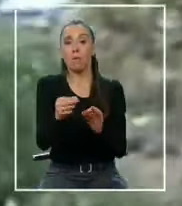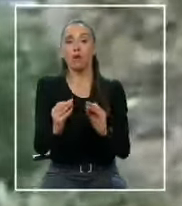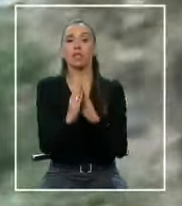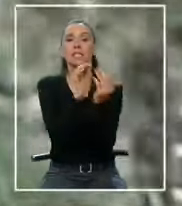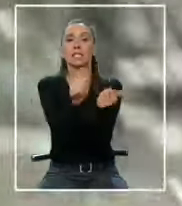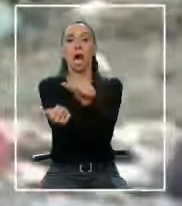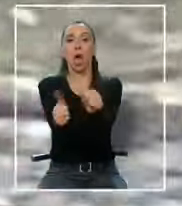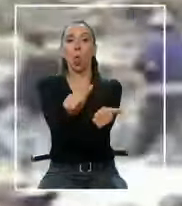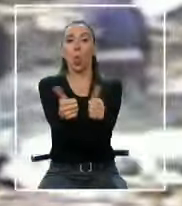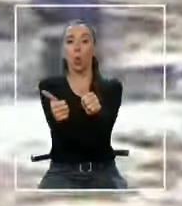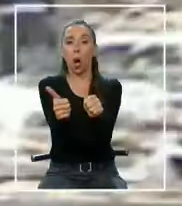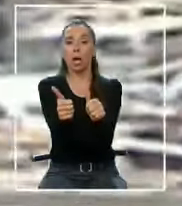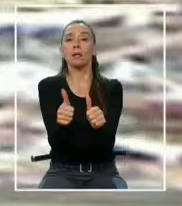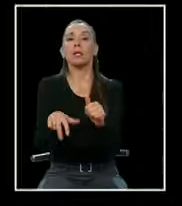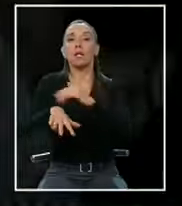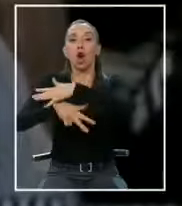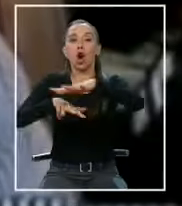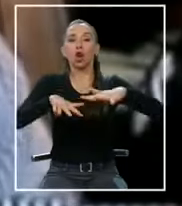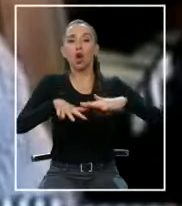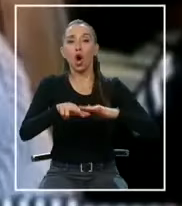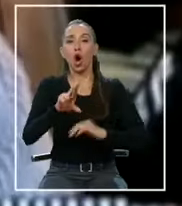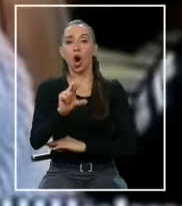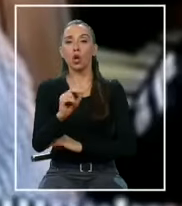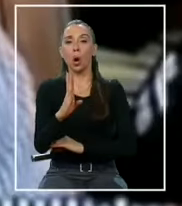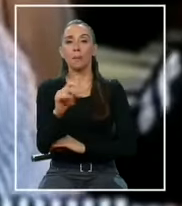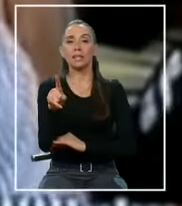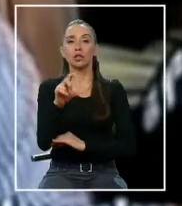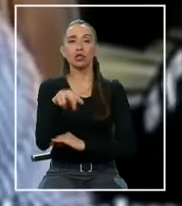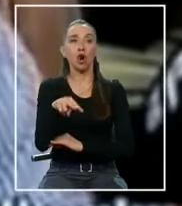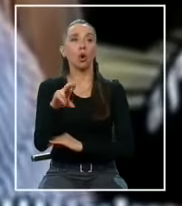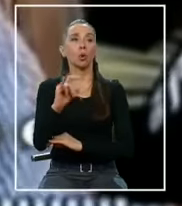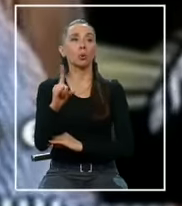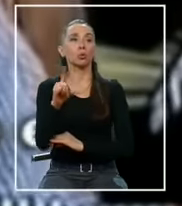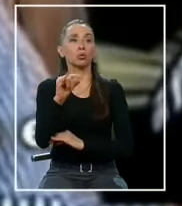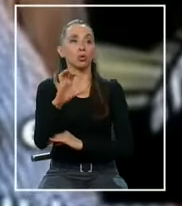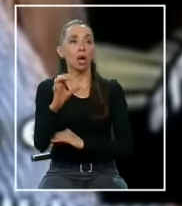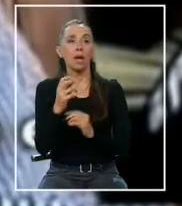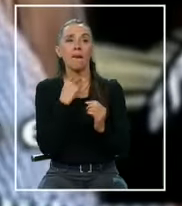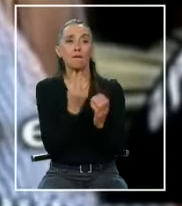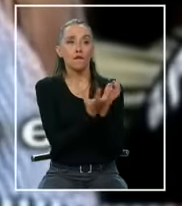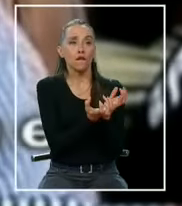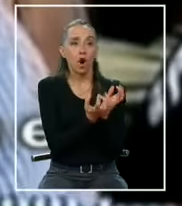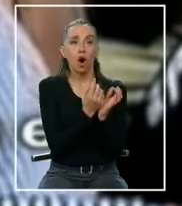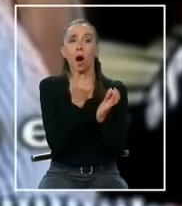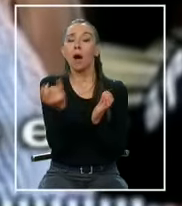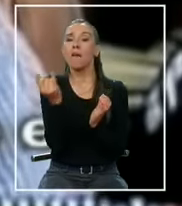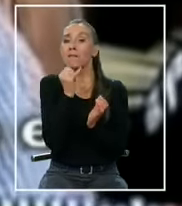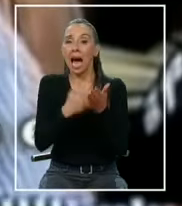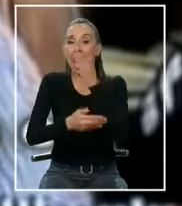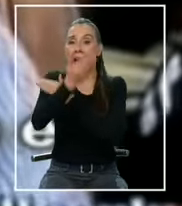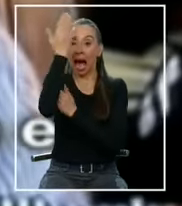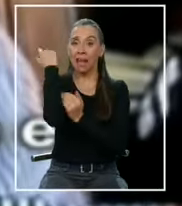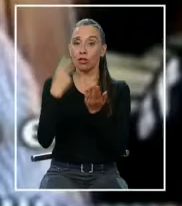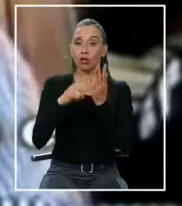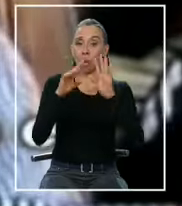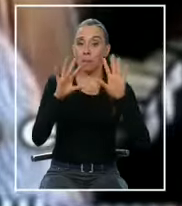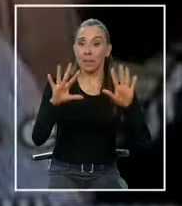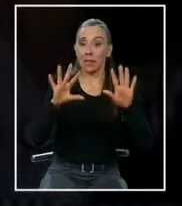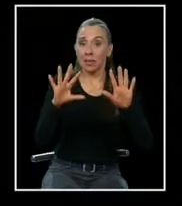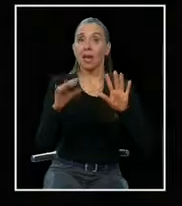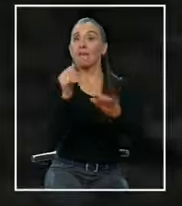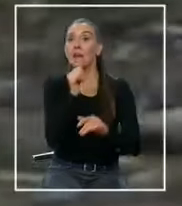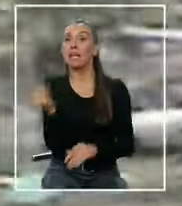Bautista en Robinson Crusoe. Informe, se solicita rechequear. Rechequear de que hay información que el evento sería mayor. ¿Cuál